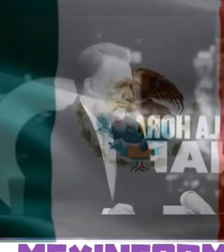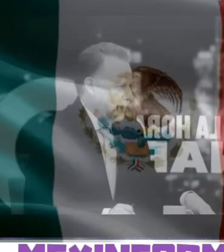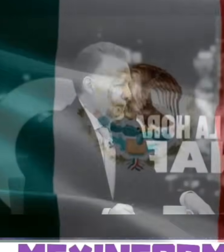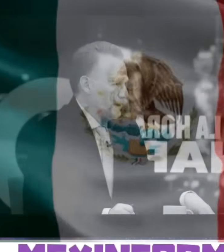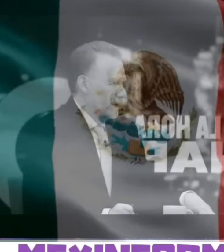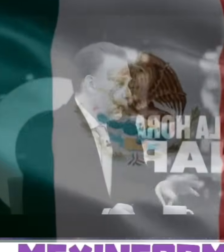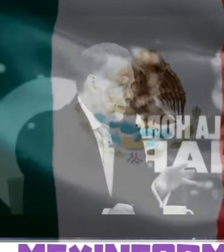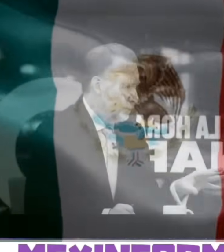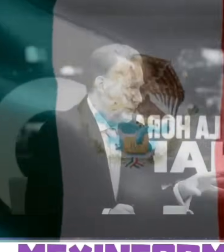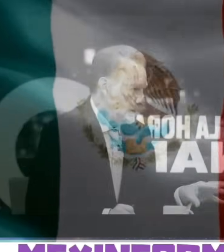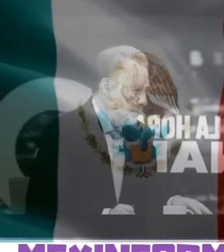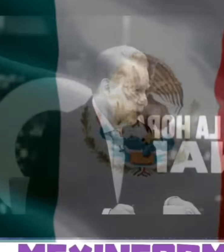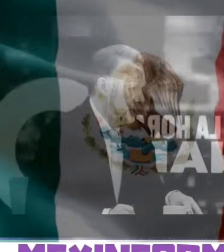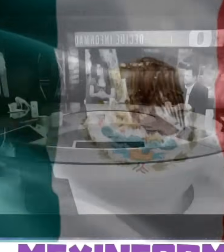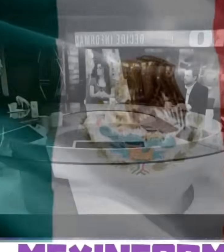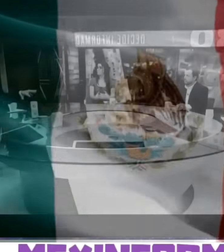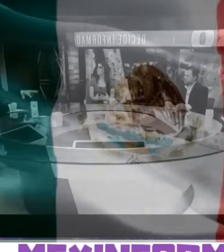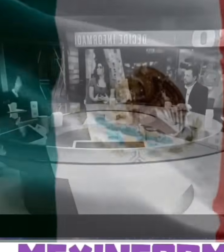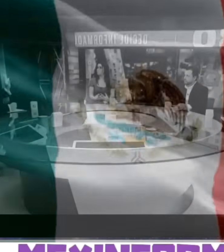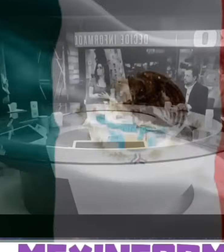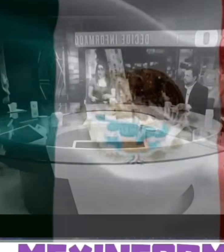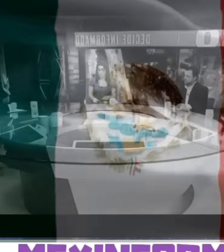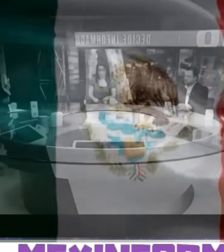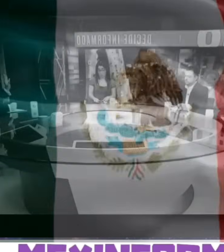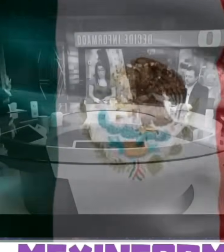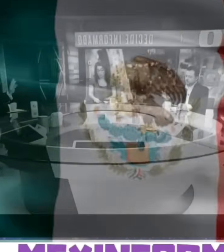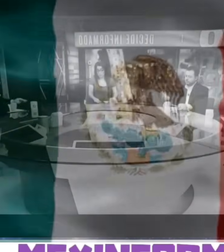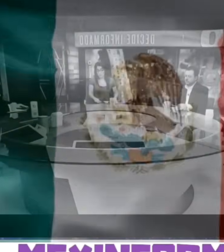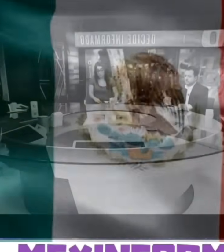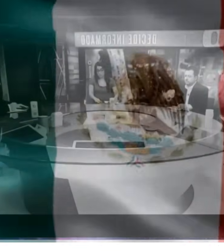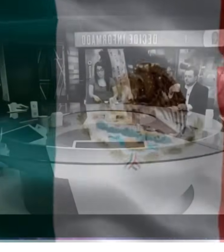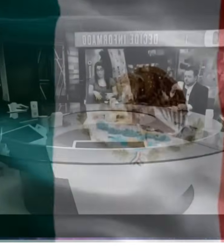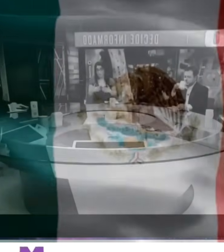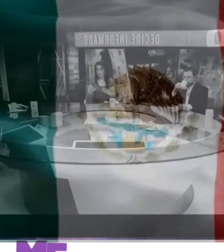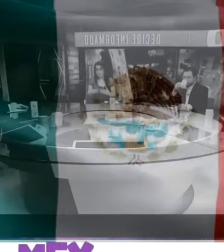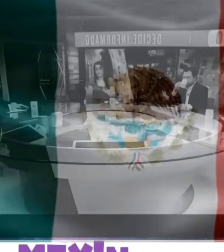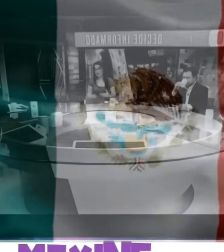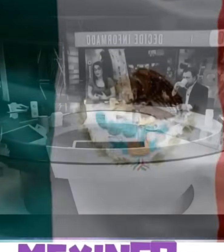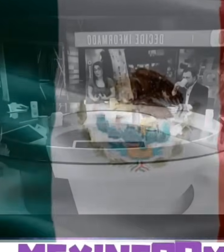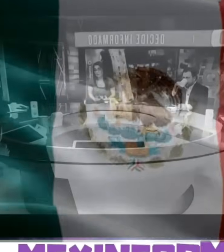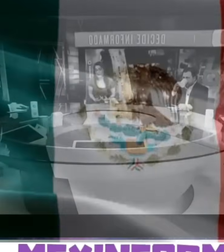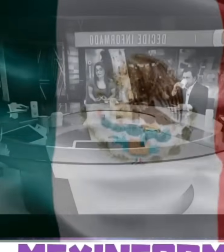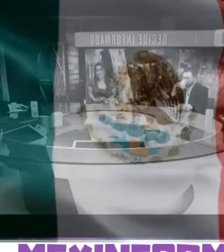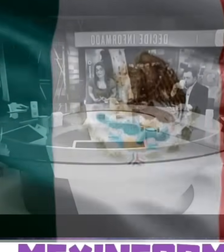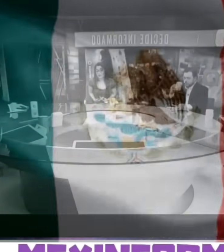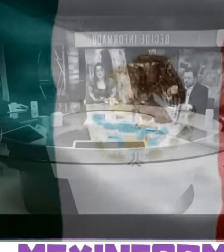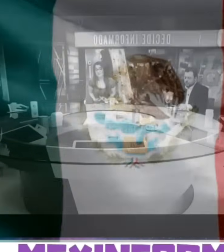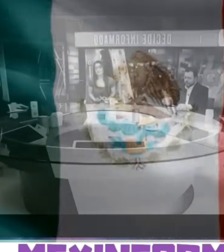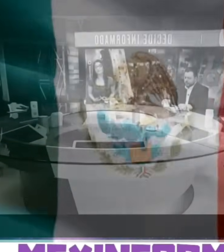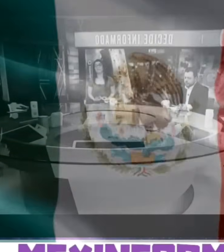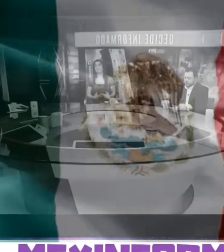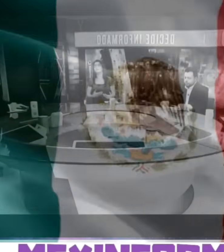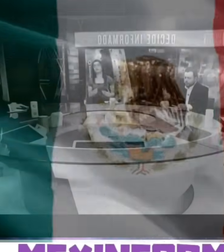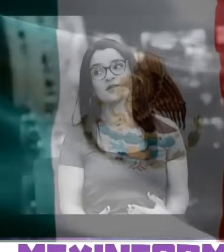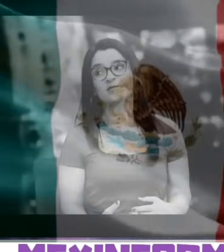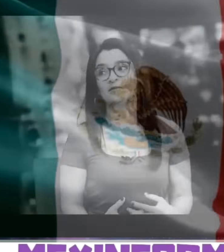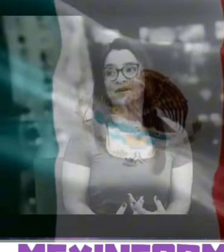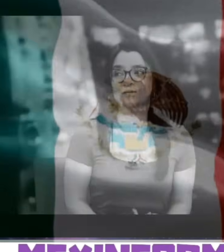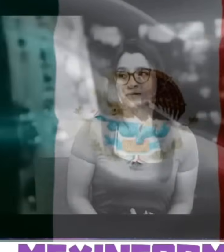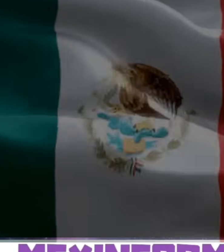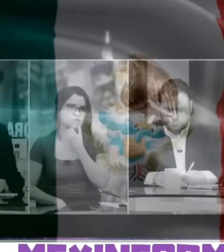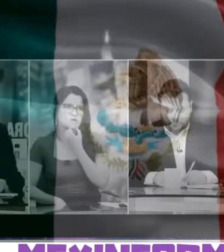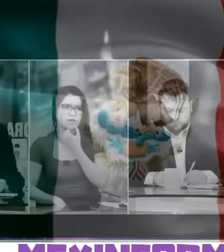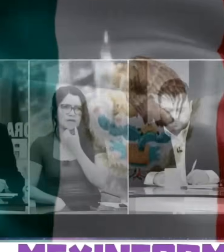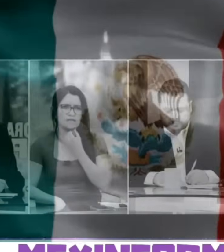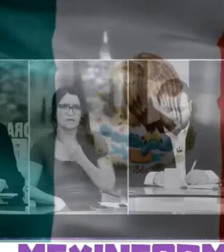situación de emergencia. Y creo que no puede ser otro más que el presidente. Pero pues es que no parece que haya un afán de unidad de parte de otros actores